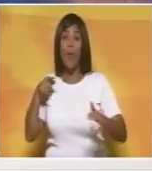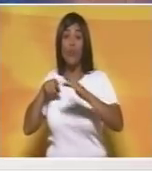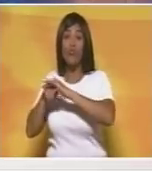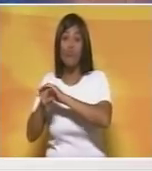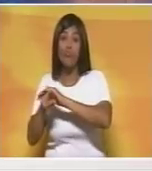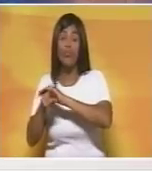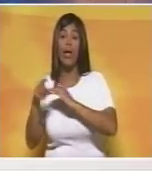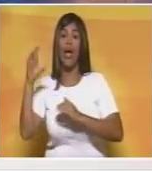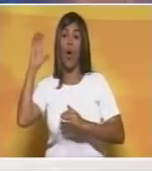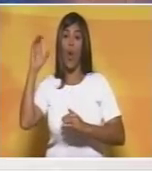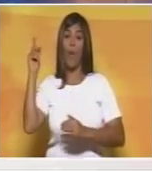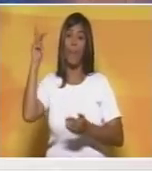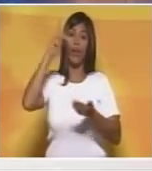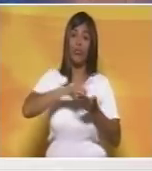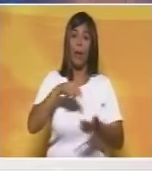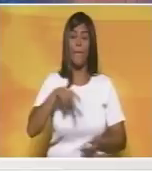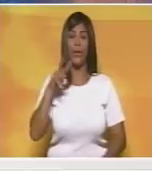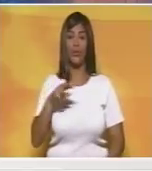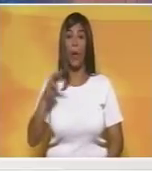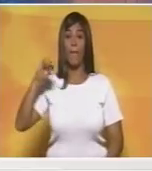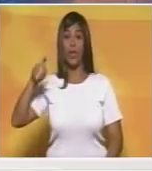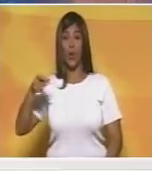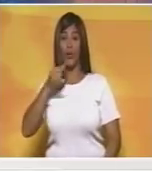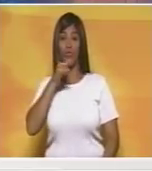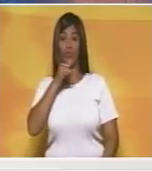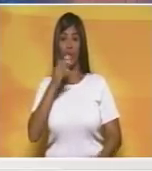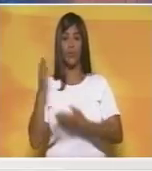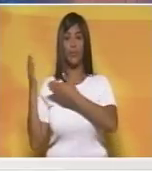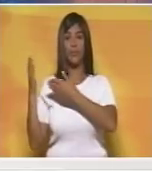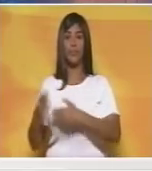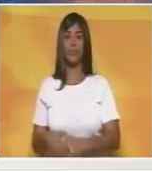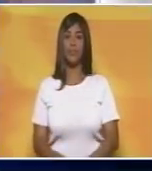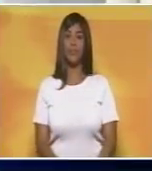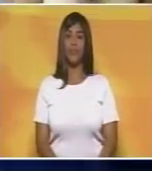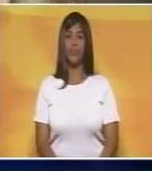ciudadanos colombianos a territorio nacional. Marine Glot nos tiene los detalles.